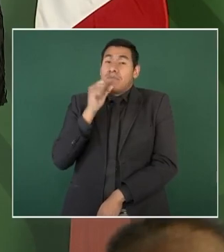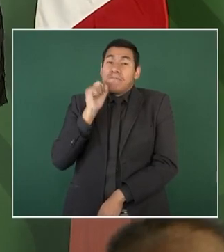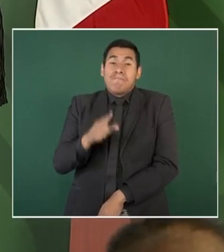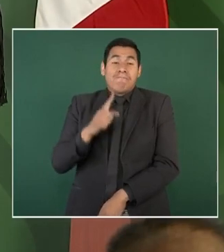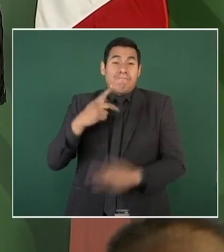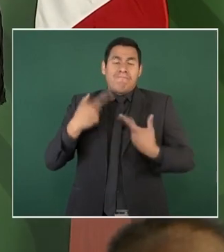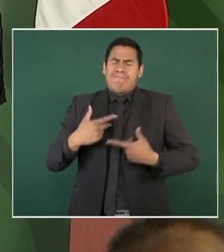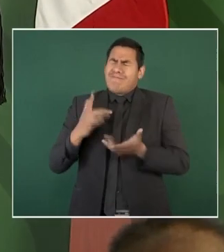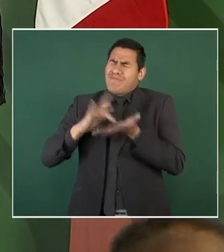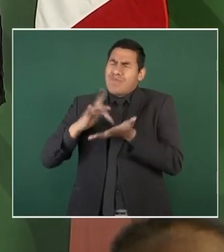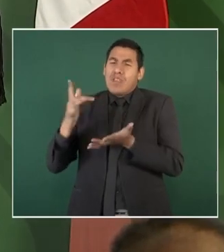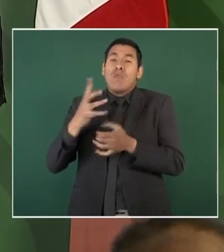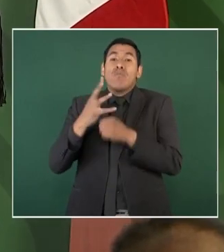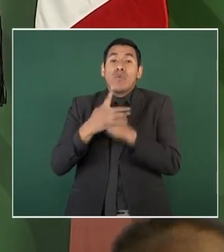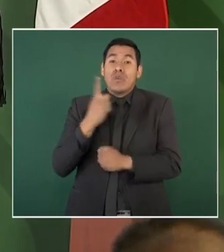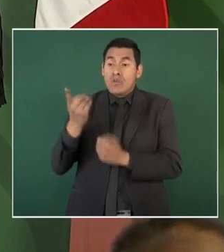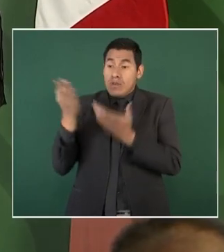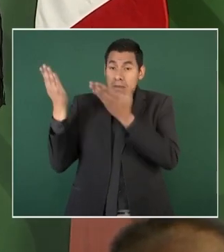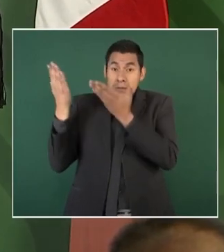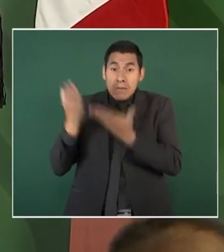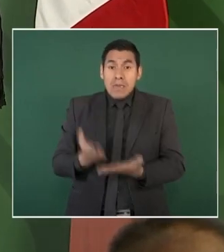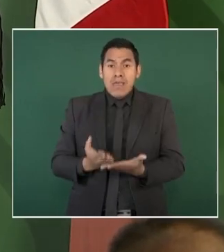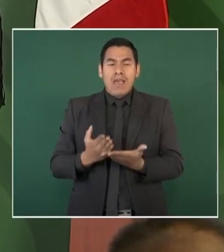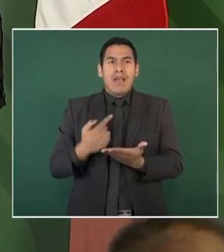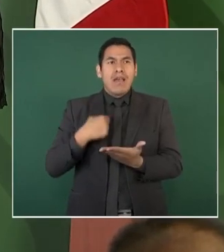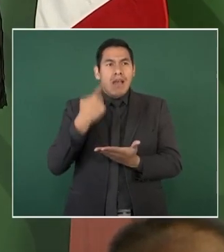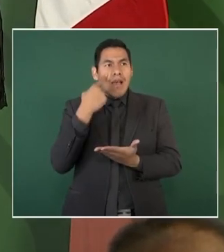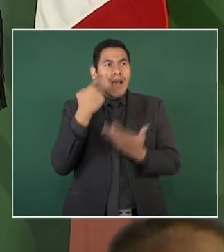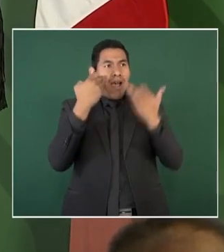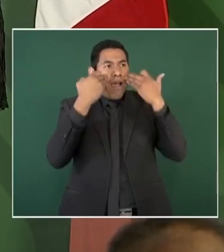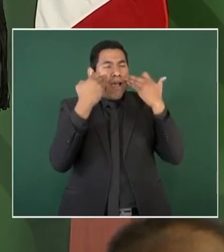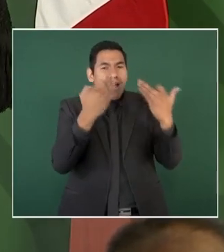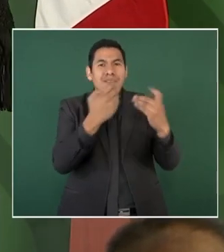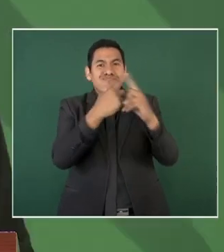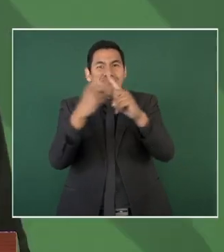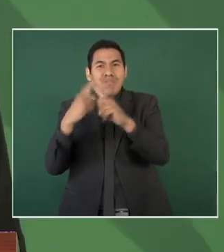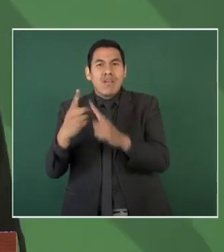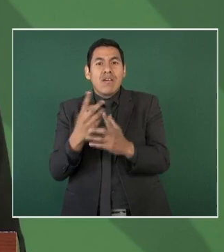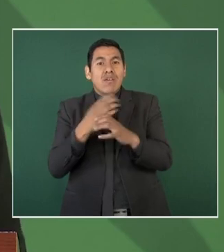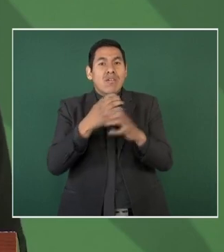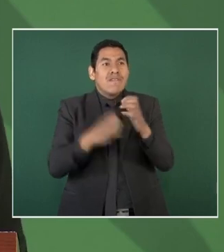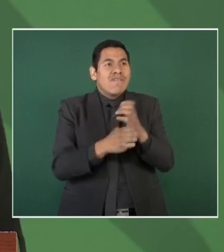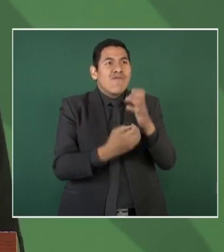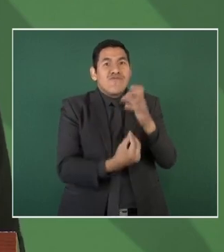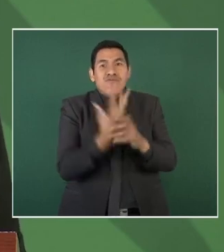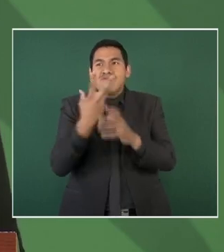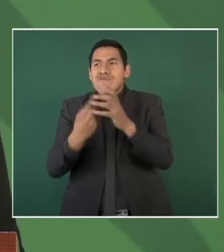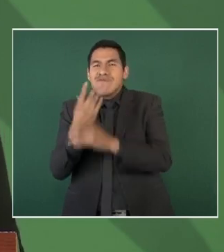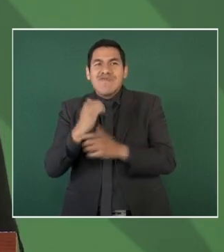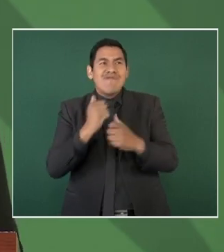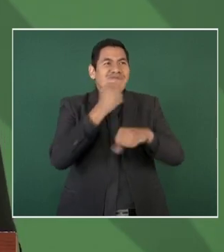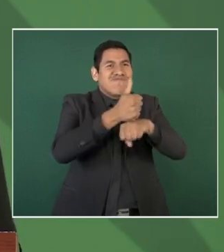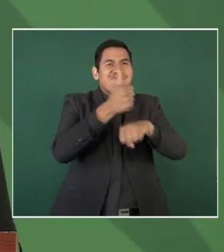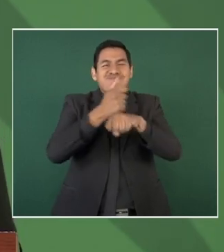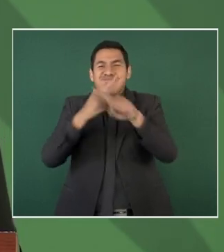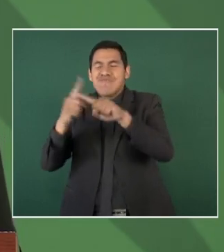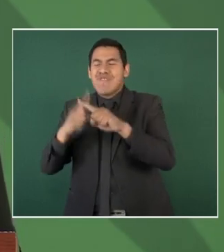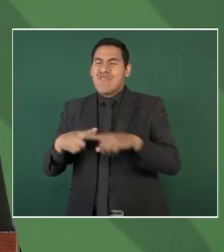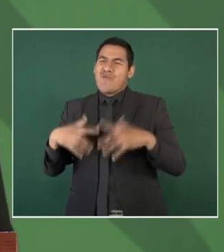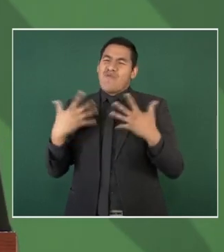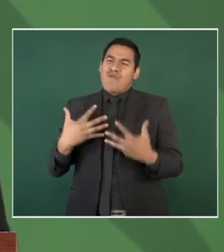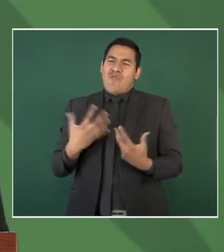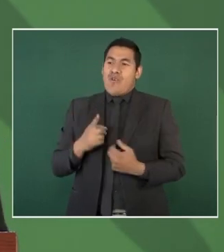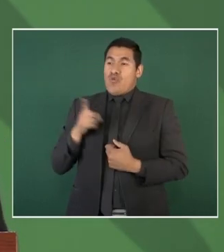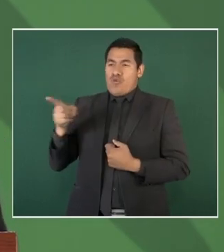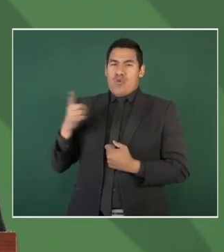cada nueva visita podemos ver los frutos sembrados por esta histórica transformación que usted encabeza. El legado de su